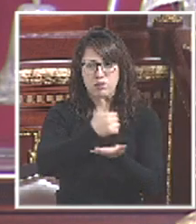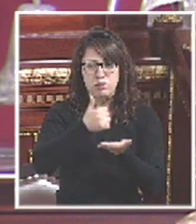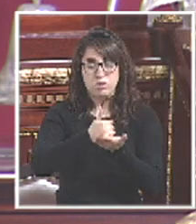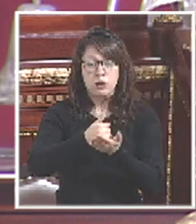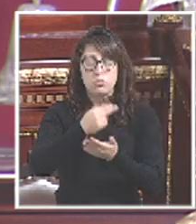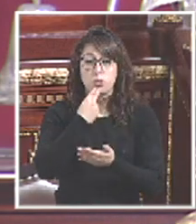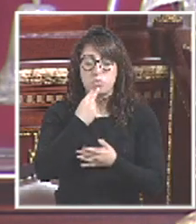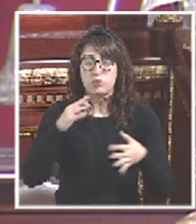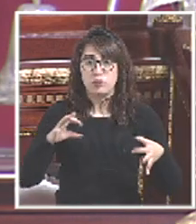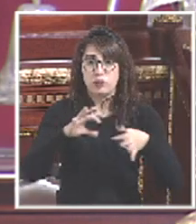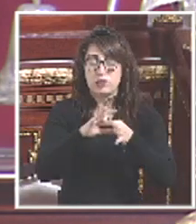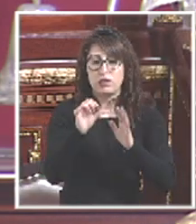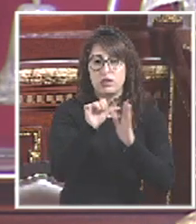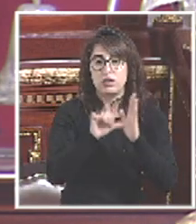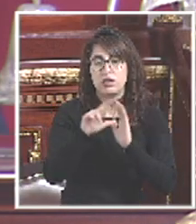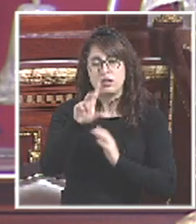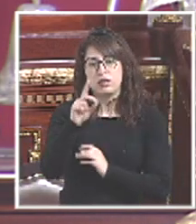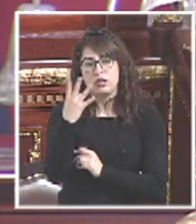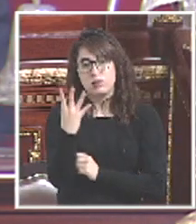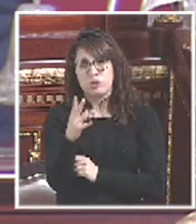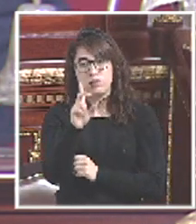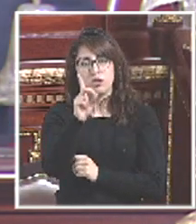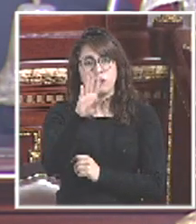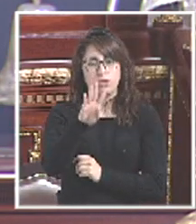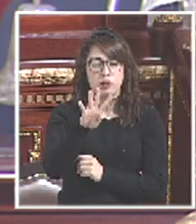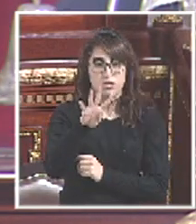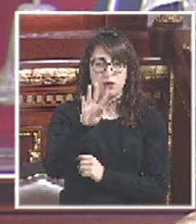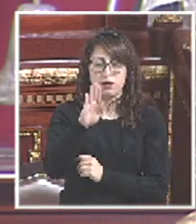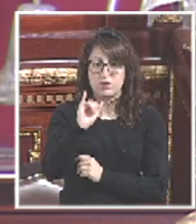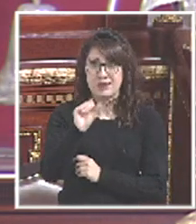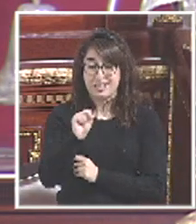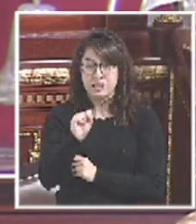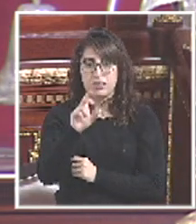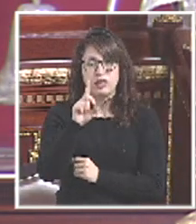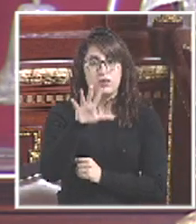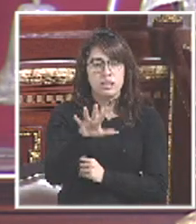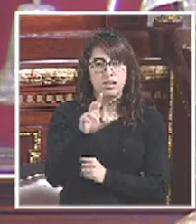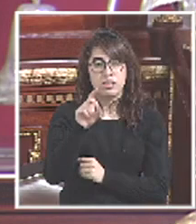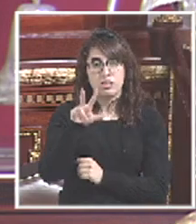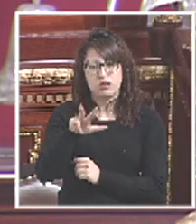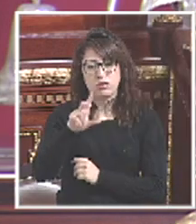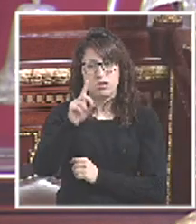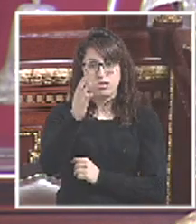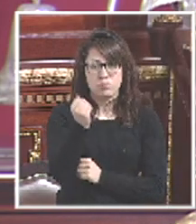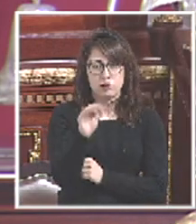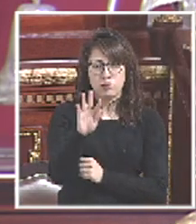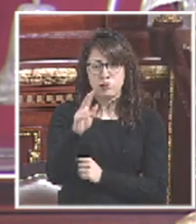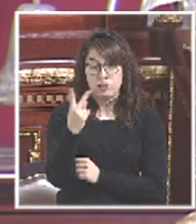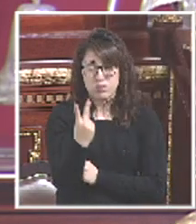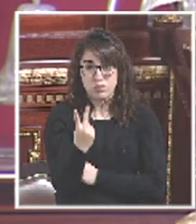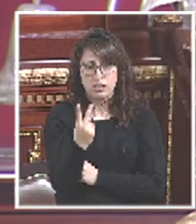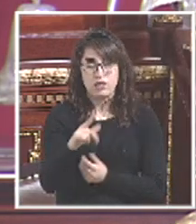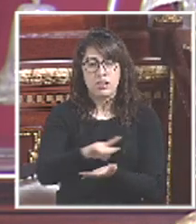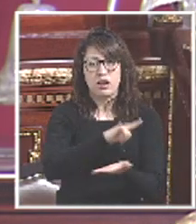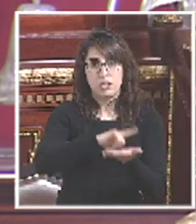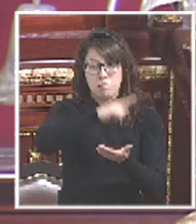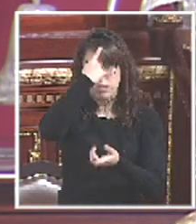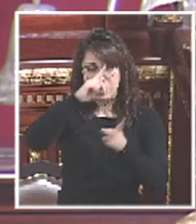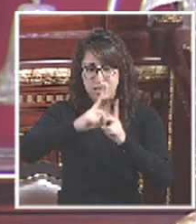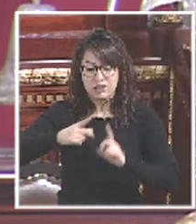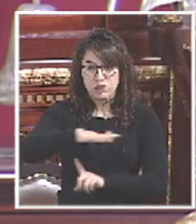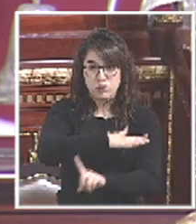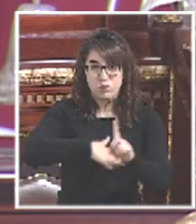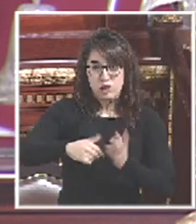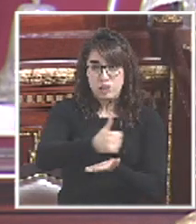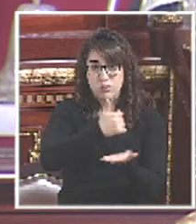los artículos 34, 34 bis, 35, 38, 39 y 42 de la Ley de Desarrollo Urbano del